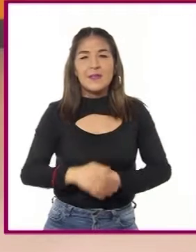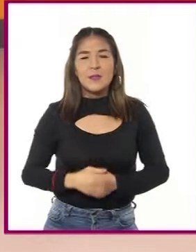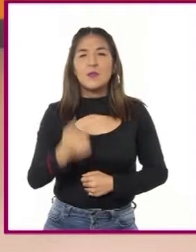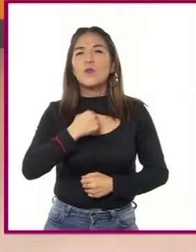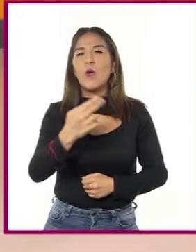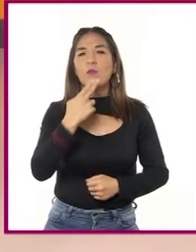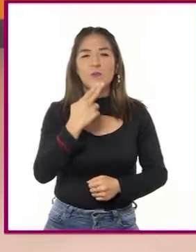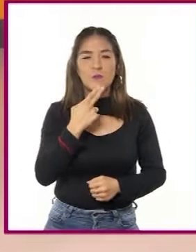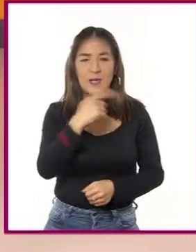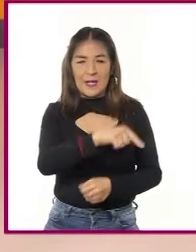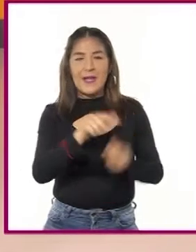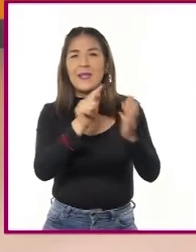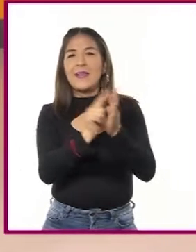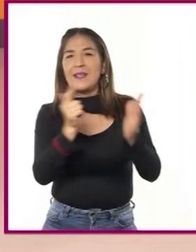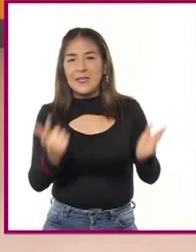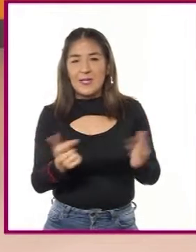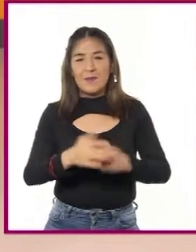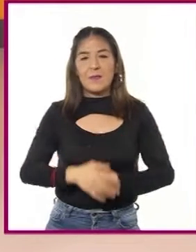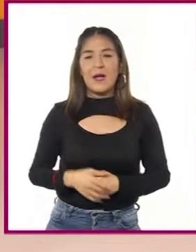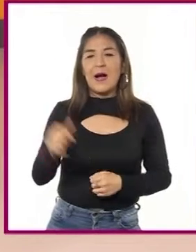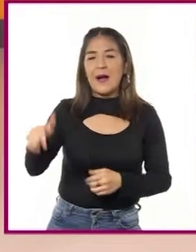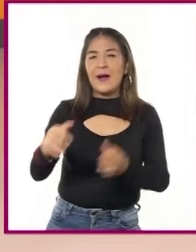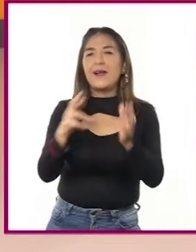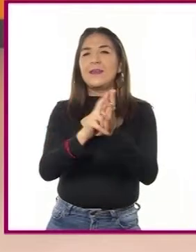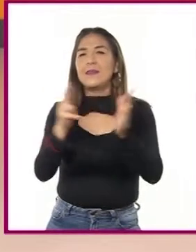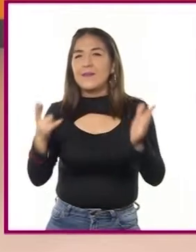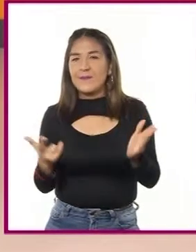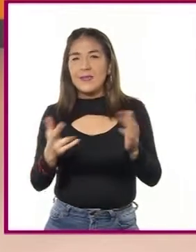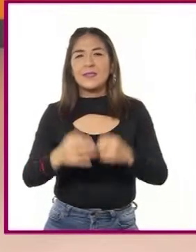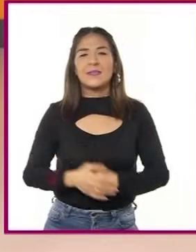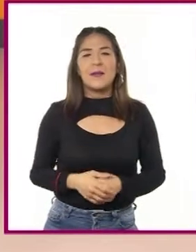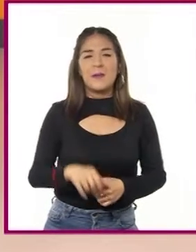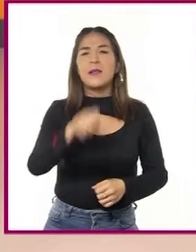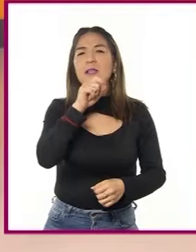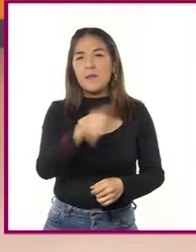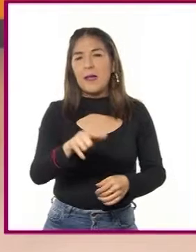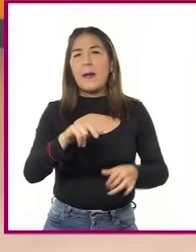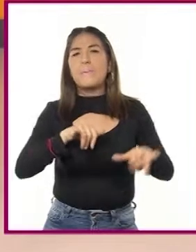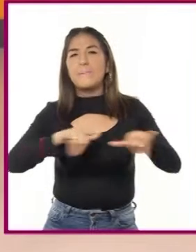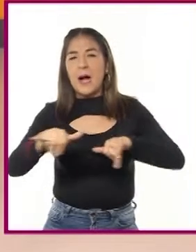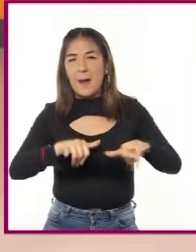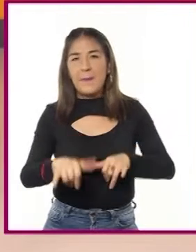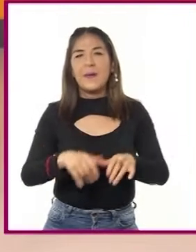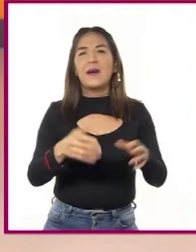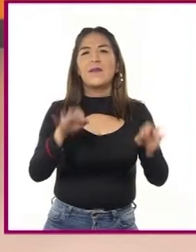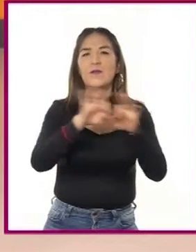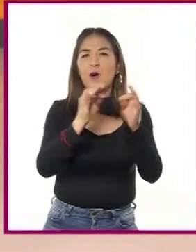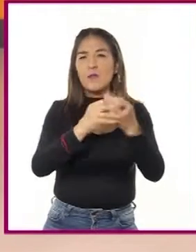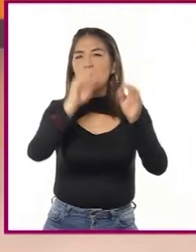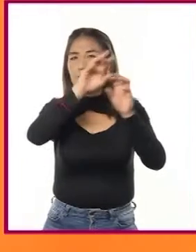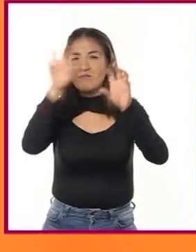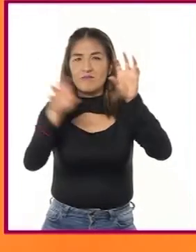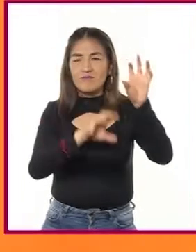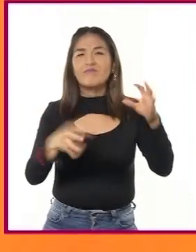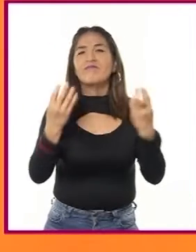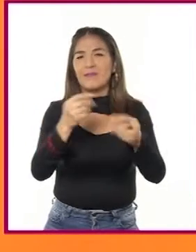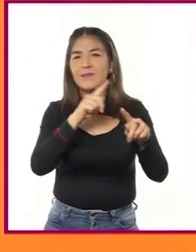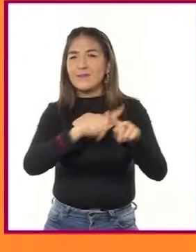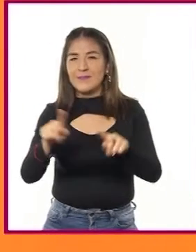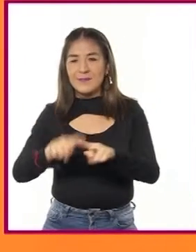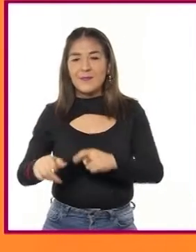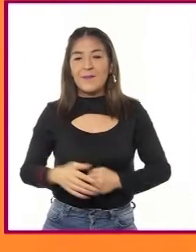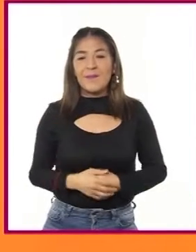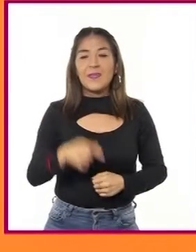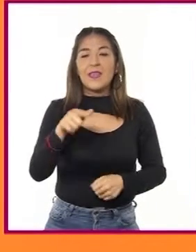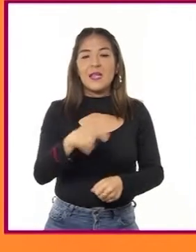Utilizaba estos libros, aquí hay unas revistas, se pueden emplear mapas, diagramas, entre muchos otros.